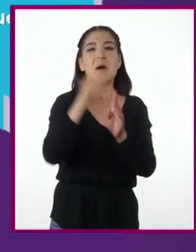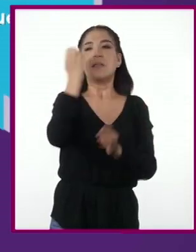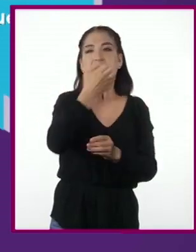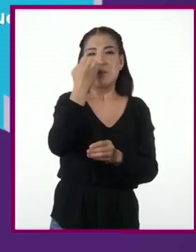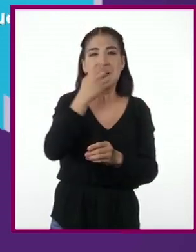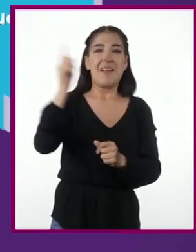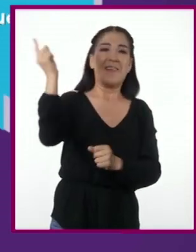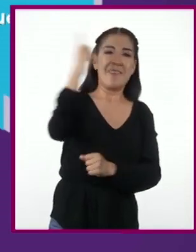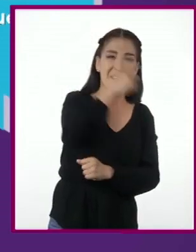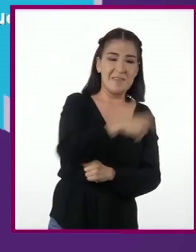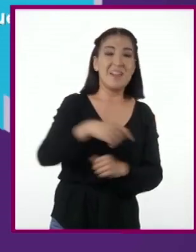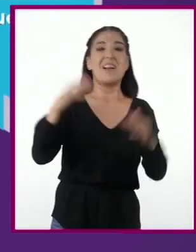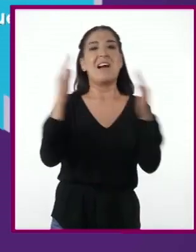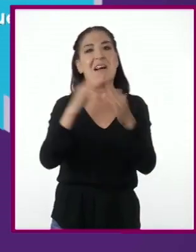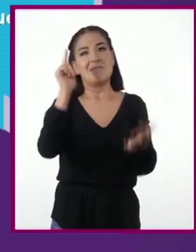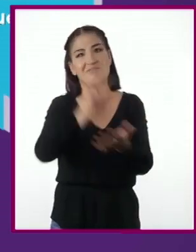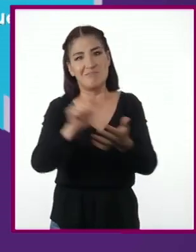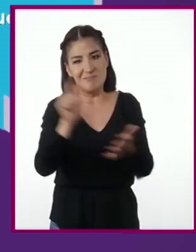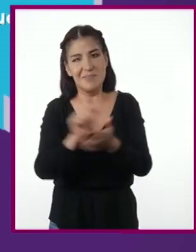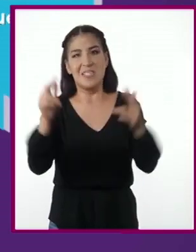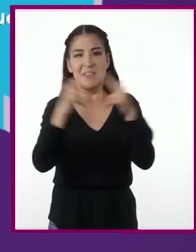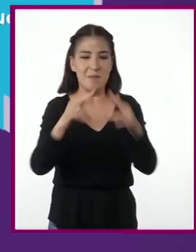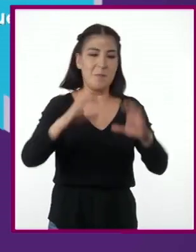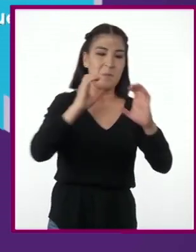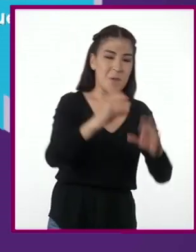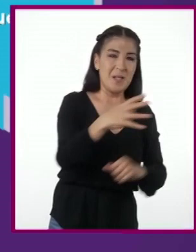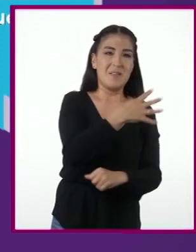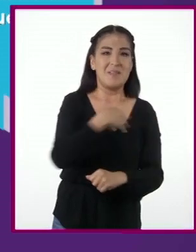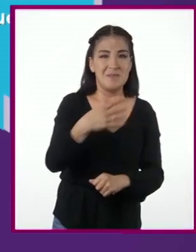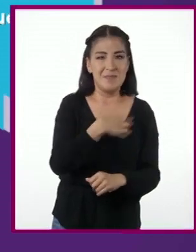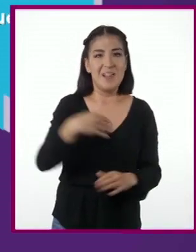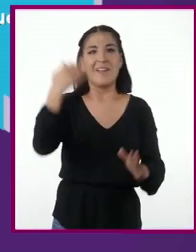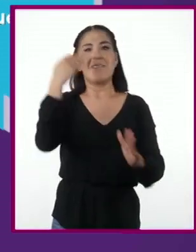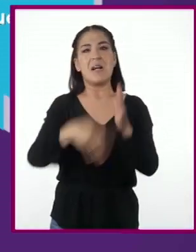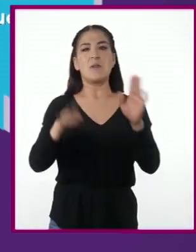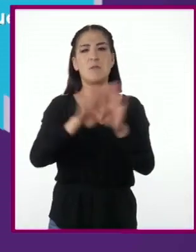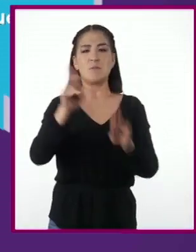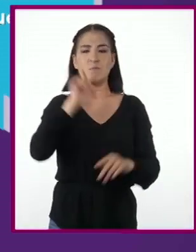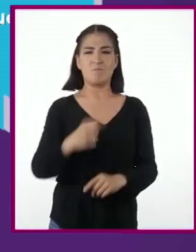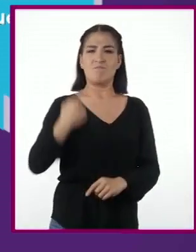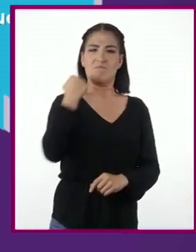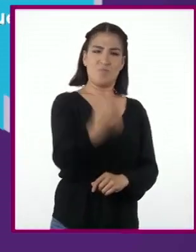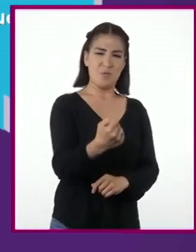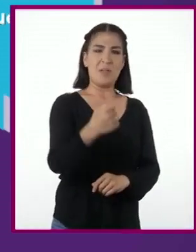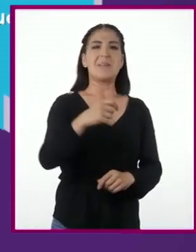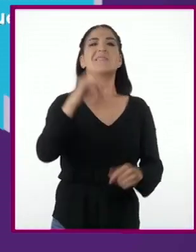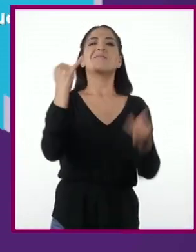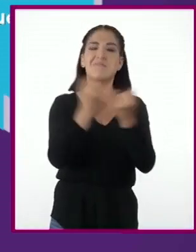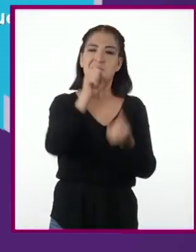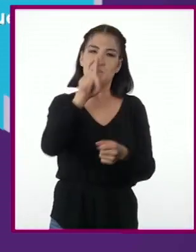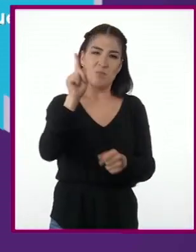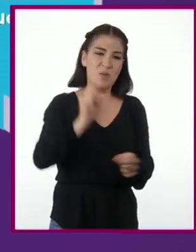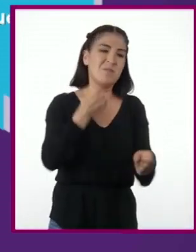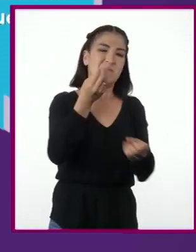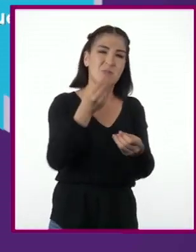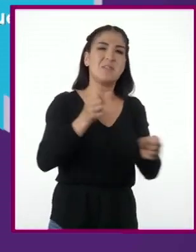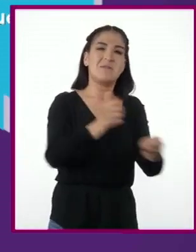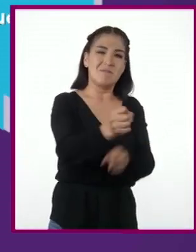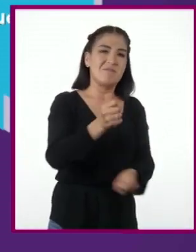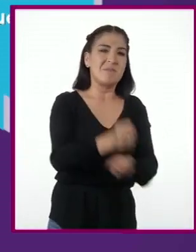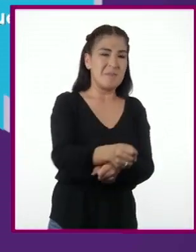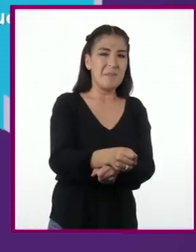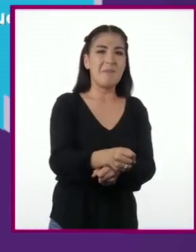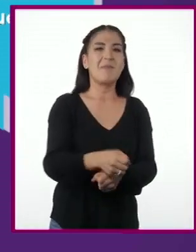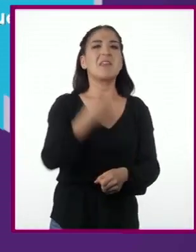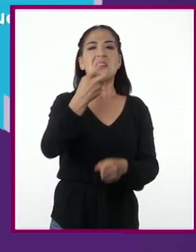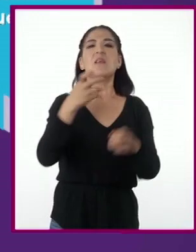exclusiva del trabajo doméstico, el cuidado de los hijos, la falta de autonomía y sufrir violencia, entre otras, son manifestaciones